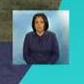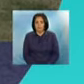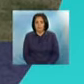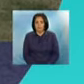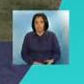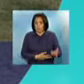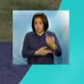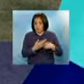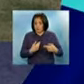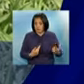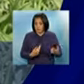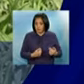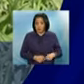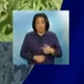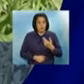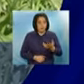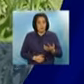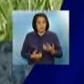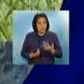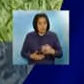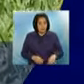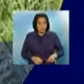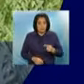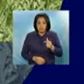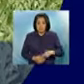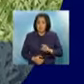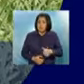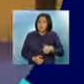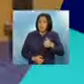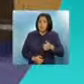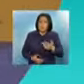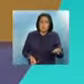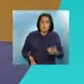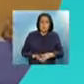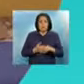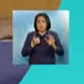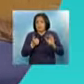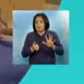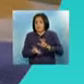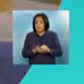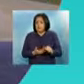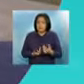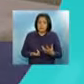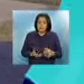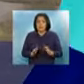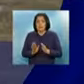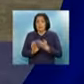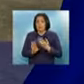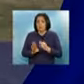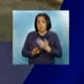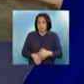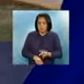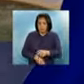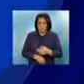Al volver, la increíble espera de una perrita por su amo. La mascota lleva 6 meses en la puerta de un